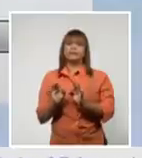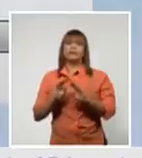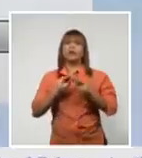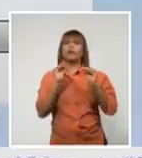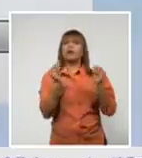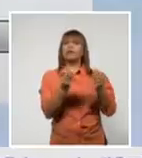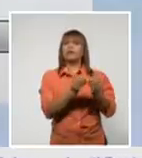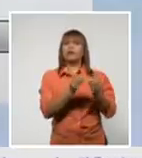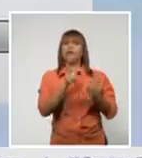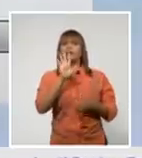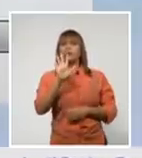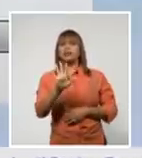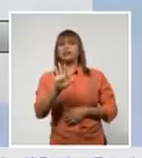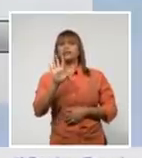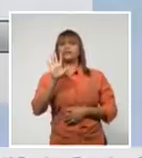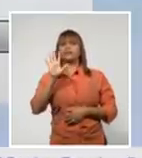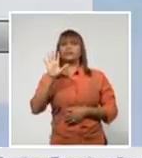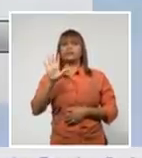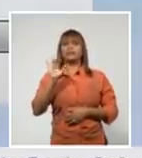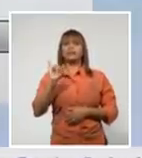de